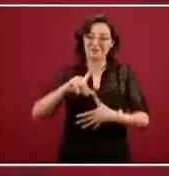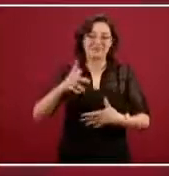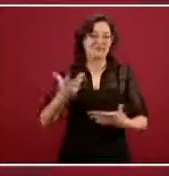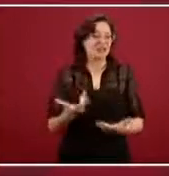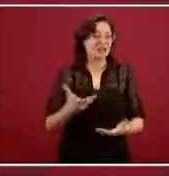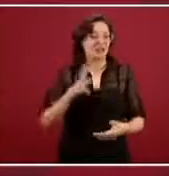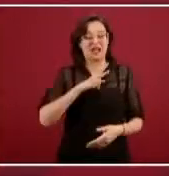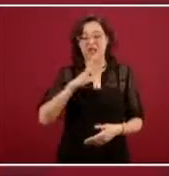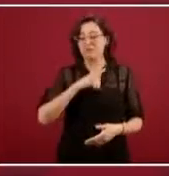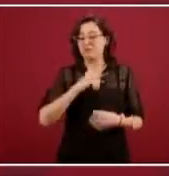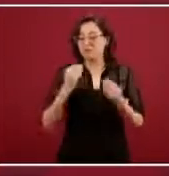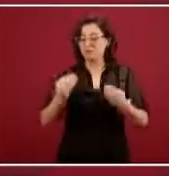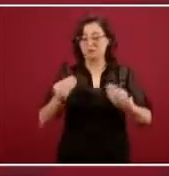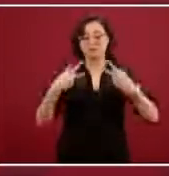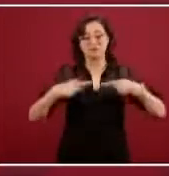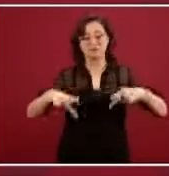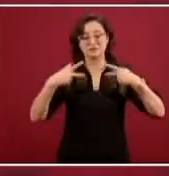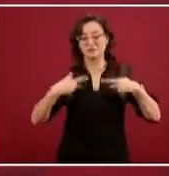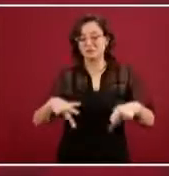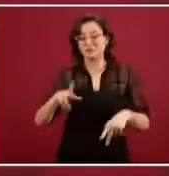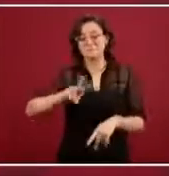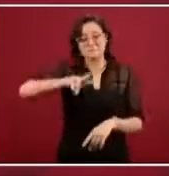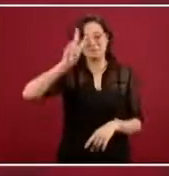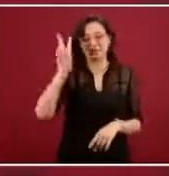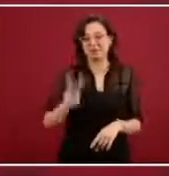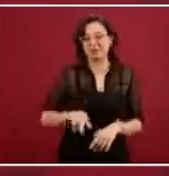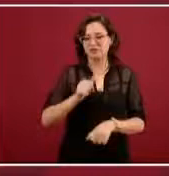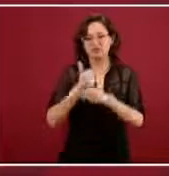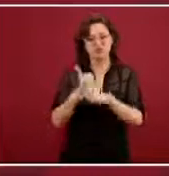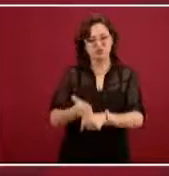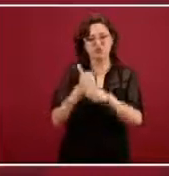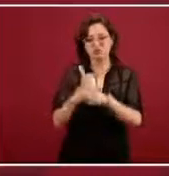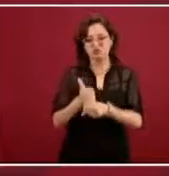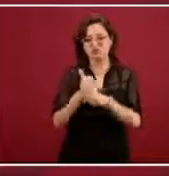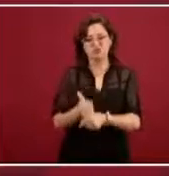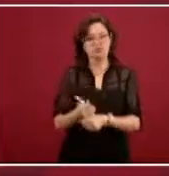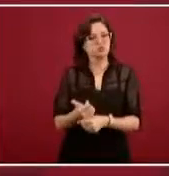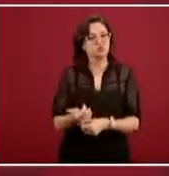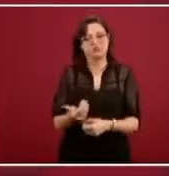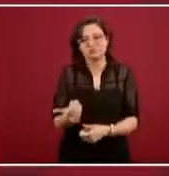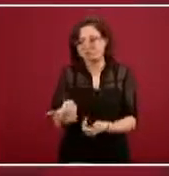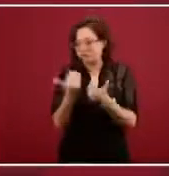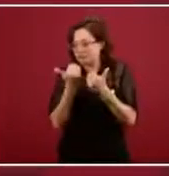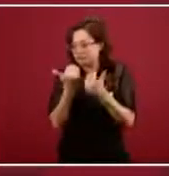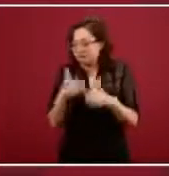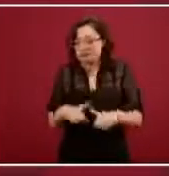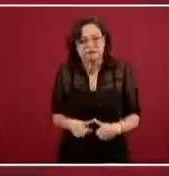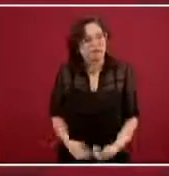muy grandes de personas que han vivido crónicamente en condiciones de insuficiencia, en condiciones de